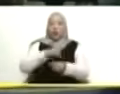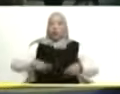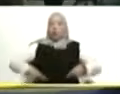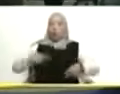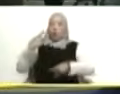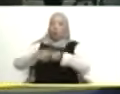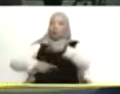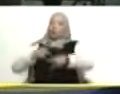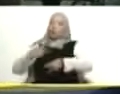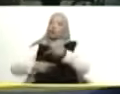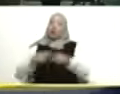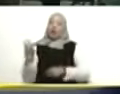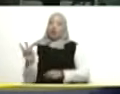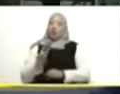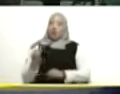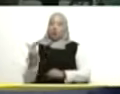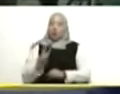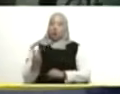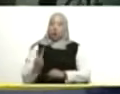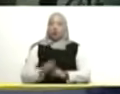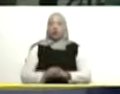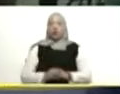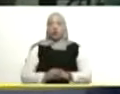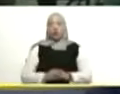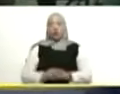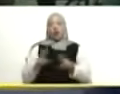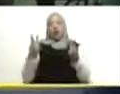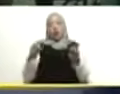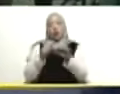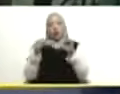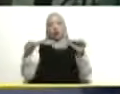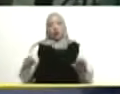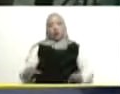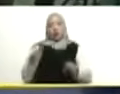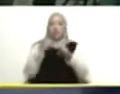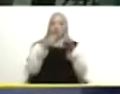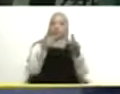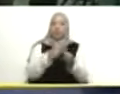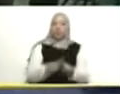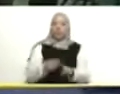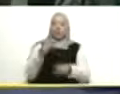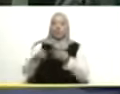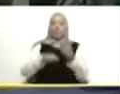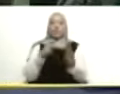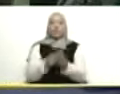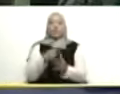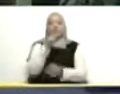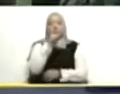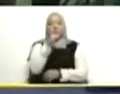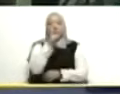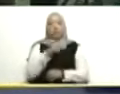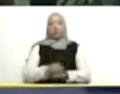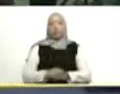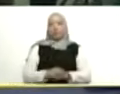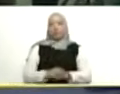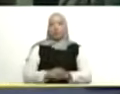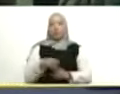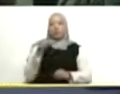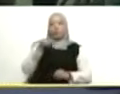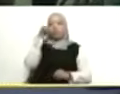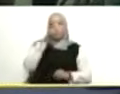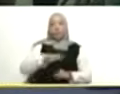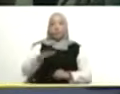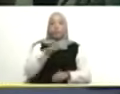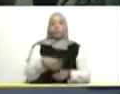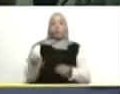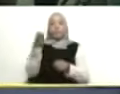productivas venezolanas, de un nuevo modelo económico diversificado, generador de riqueza, que satisfaga las necesidades